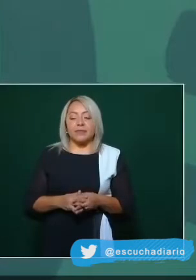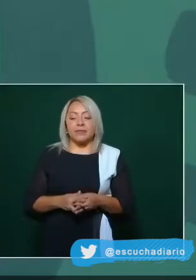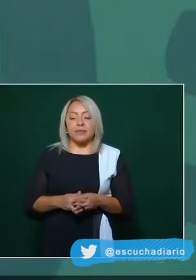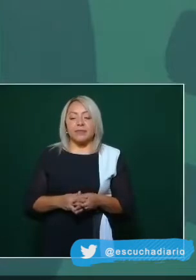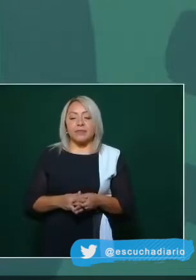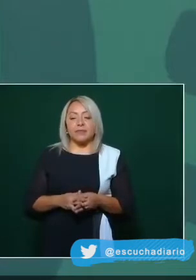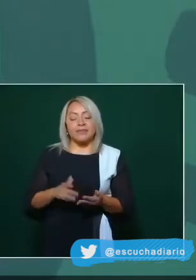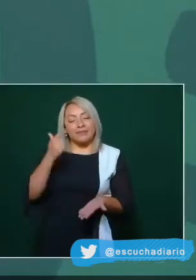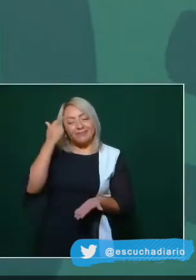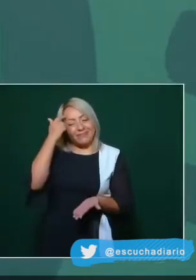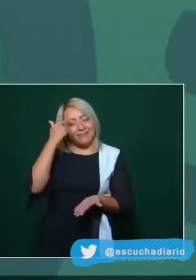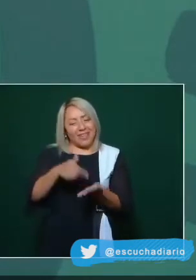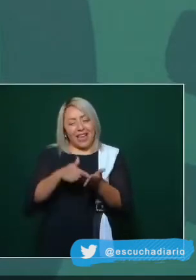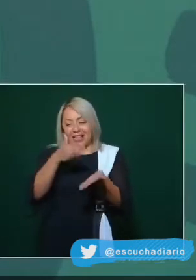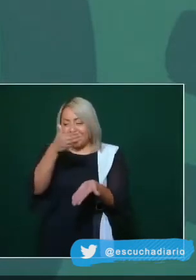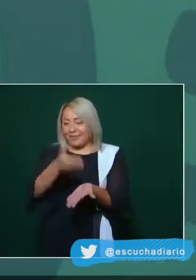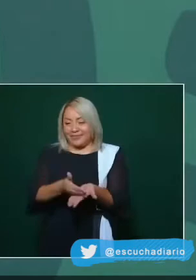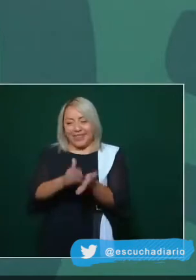les parece si ya?